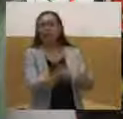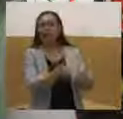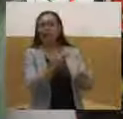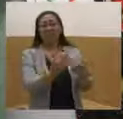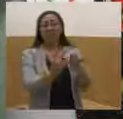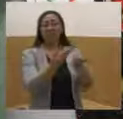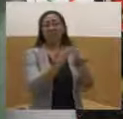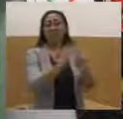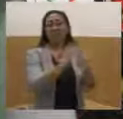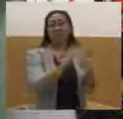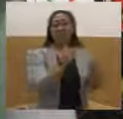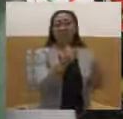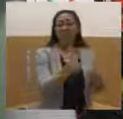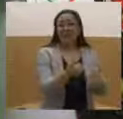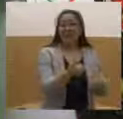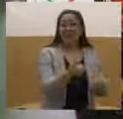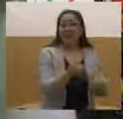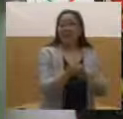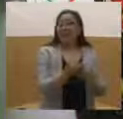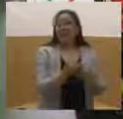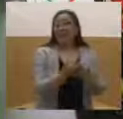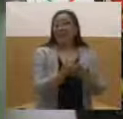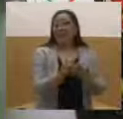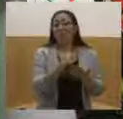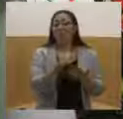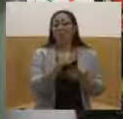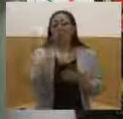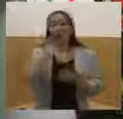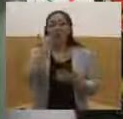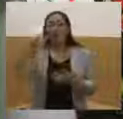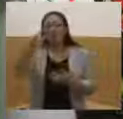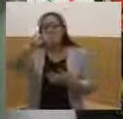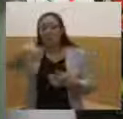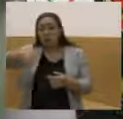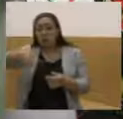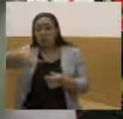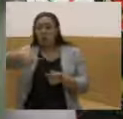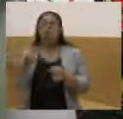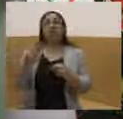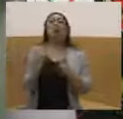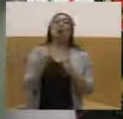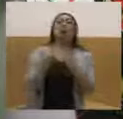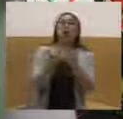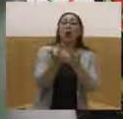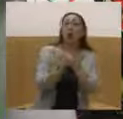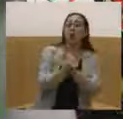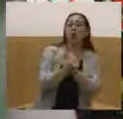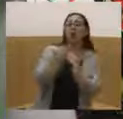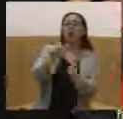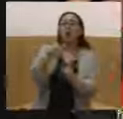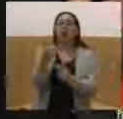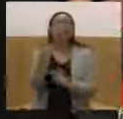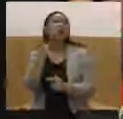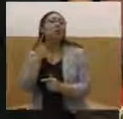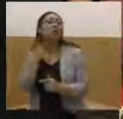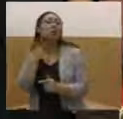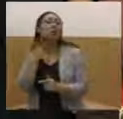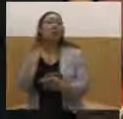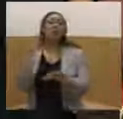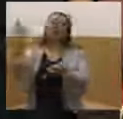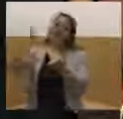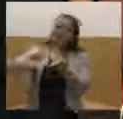grupos parlamentarios a que se sumen a la propuesta del PRI y juntos le demos celeridad a su aprobación, porque